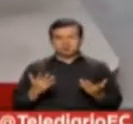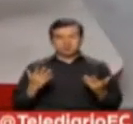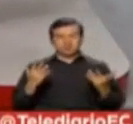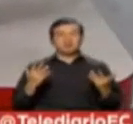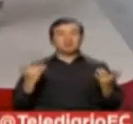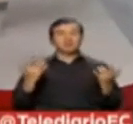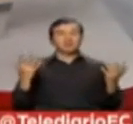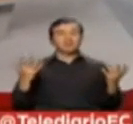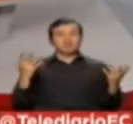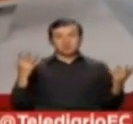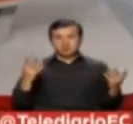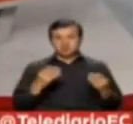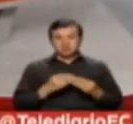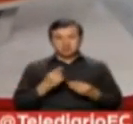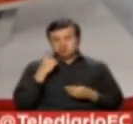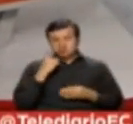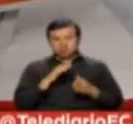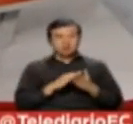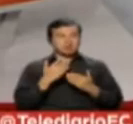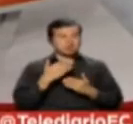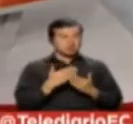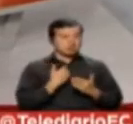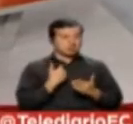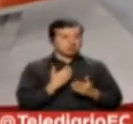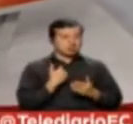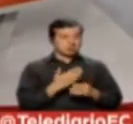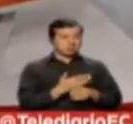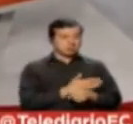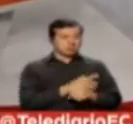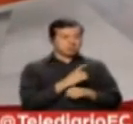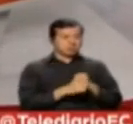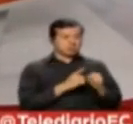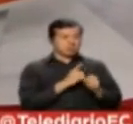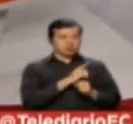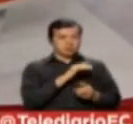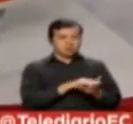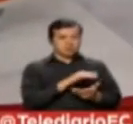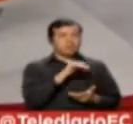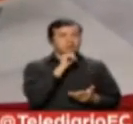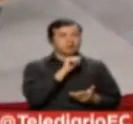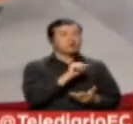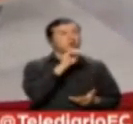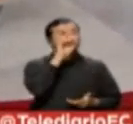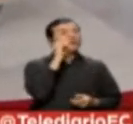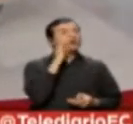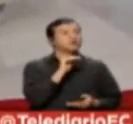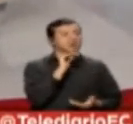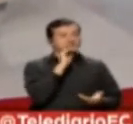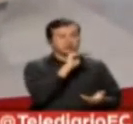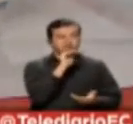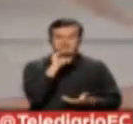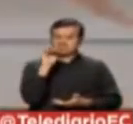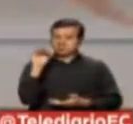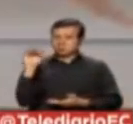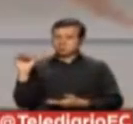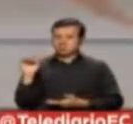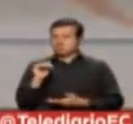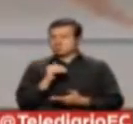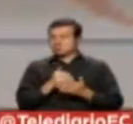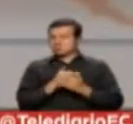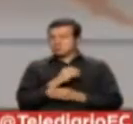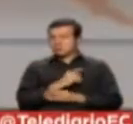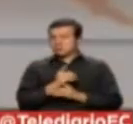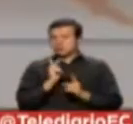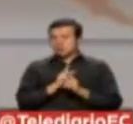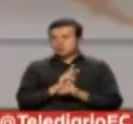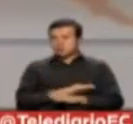lo que hacemos es que se vea que textos de existen del año anterior y se completan los textos que hacían falta pero no es que simplemente se entrega